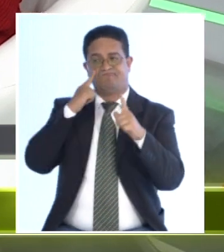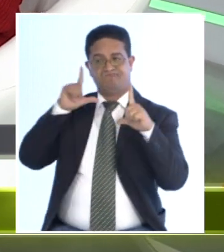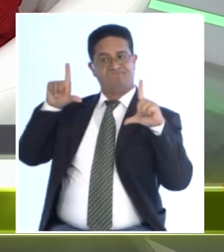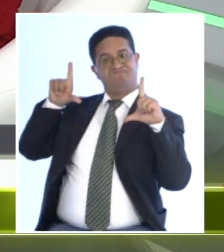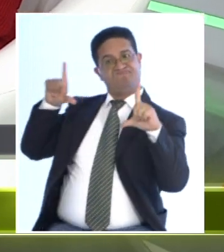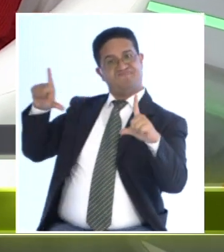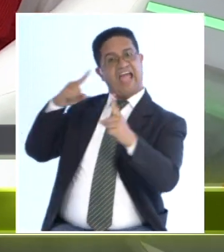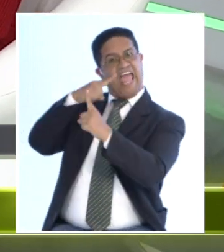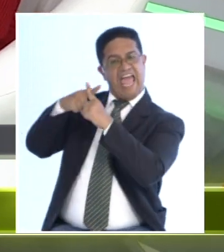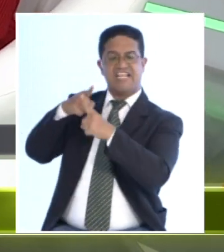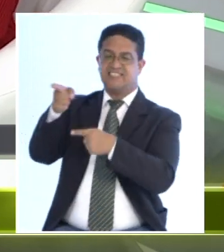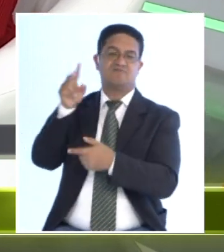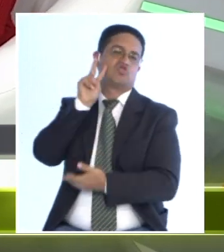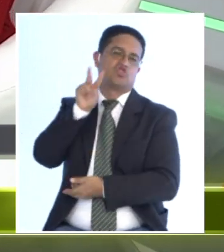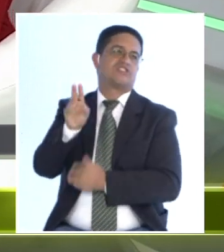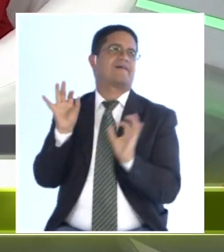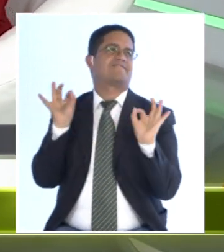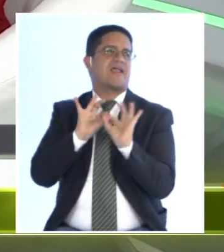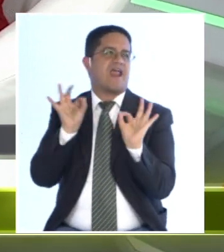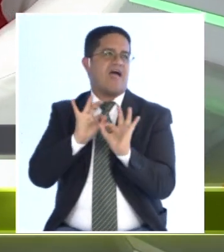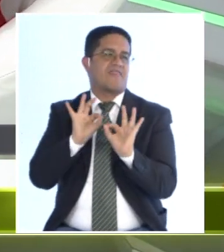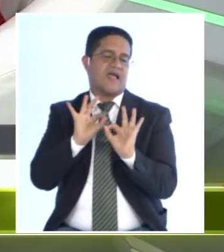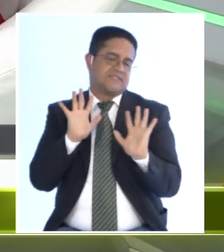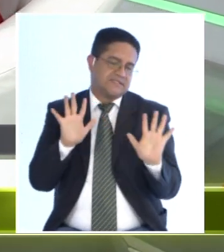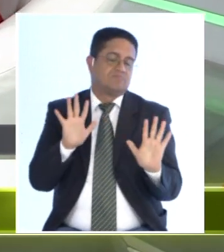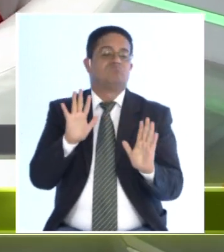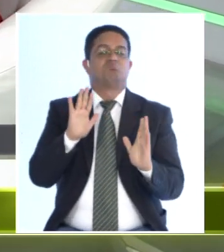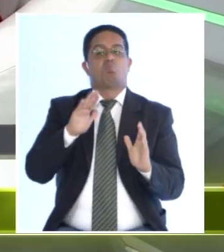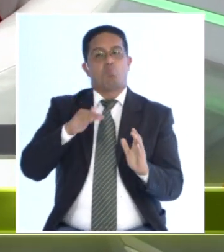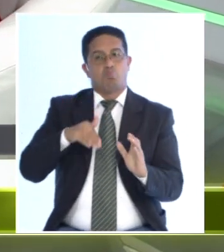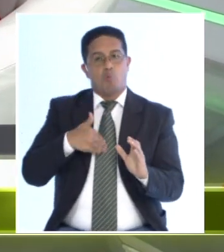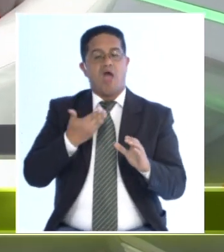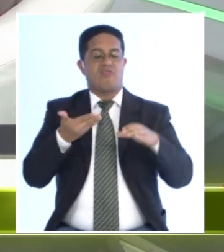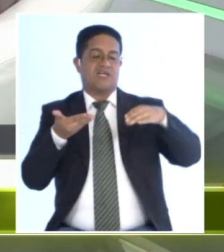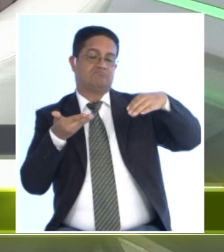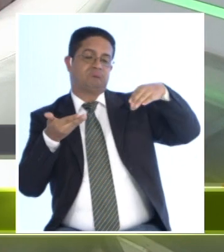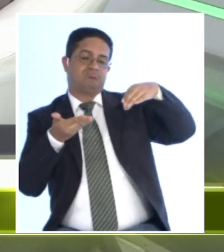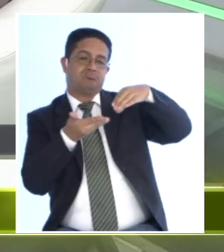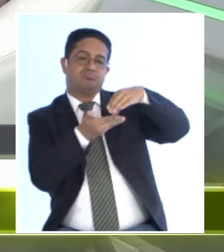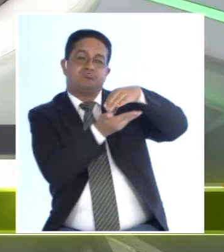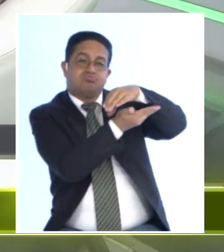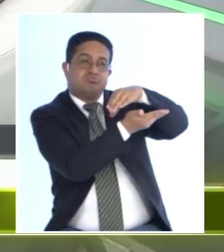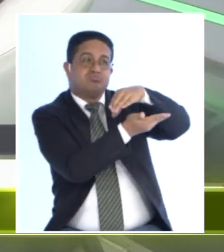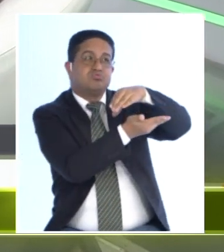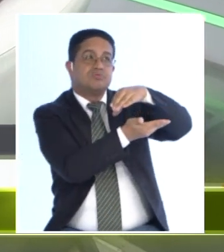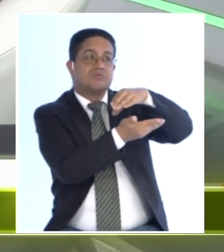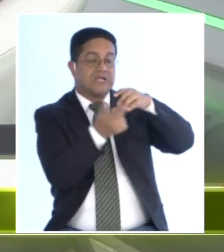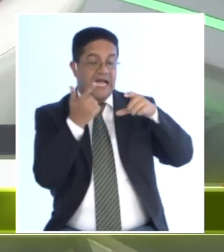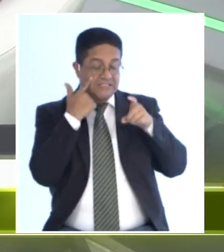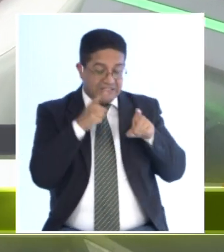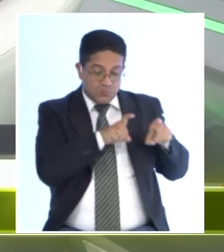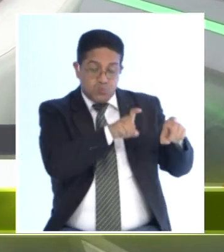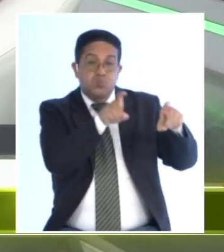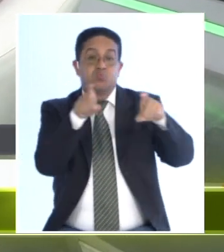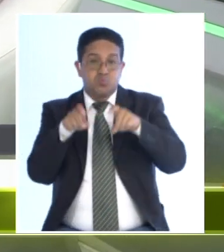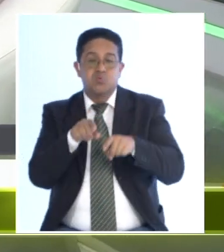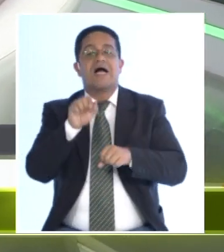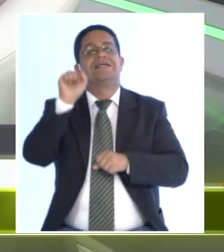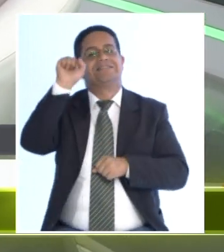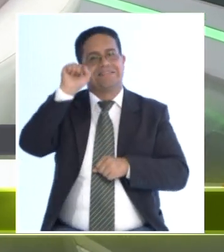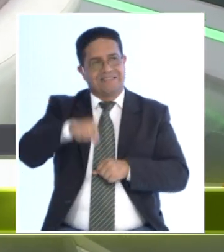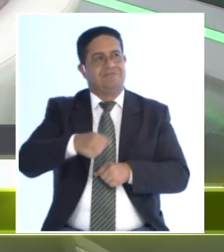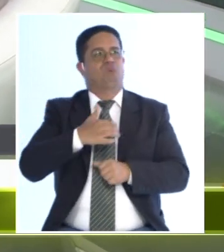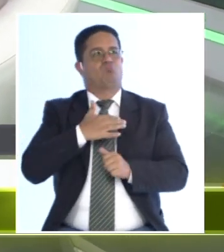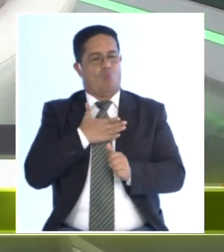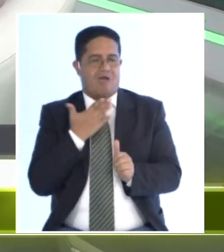radiografía. Hay que recurrir a otros métodos diagnósticos, como pueden ser una resonancia magnética. En la resonancia magnética sí podemos